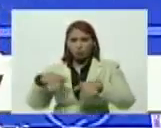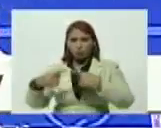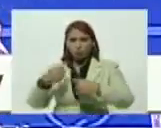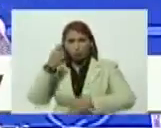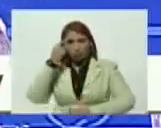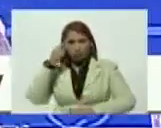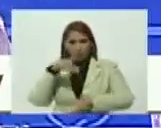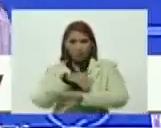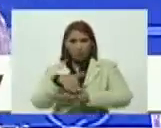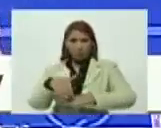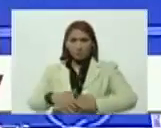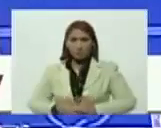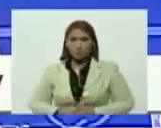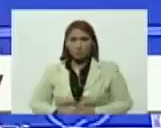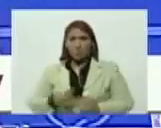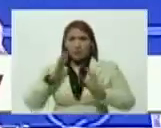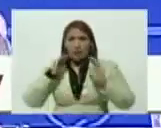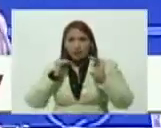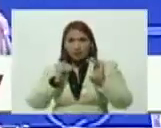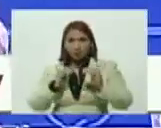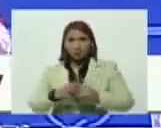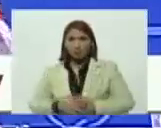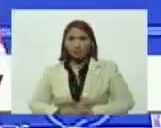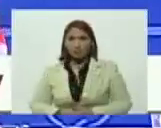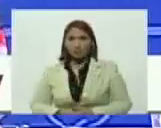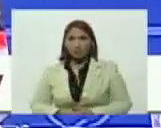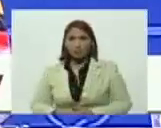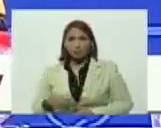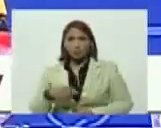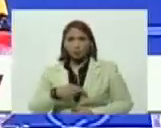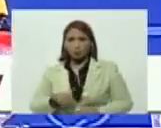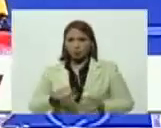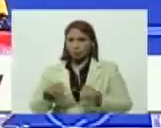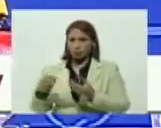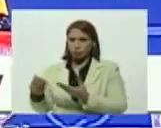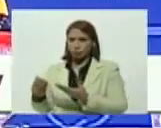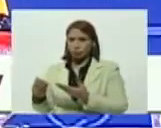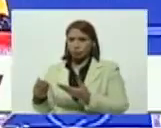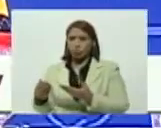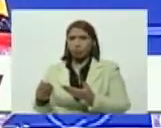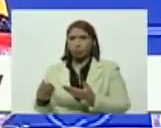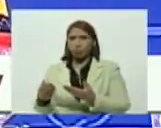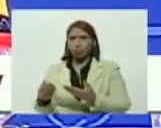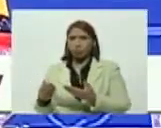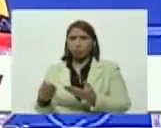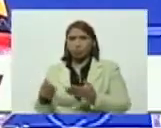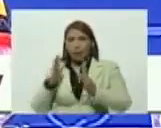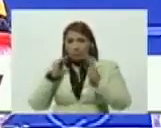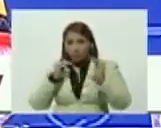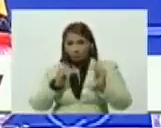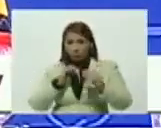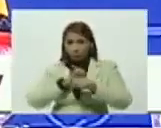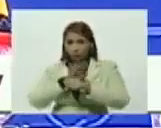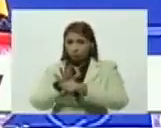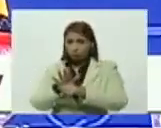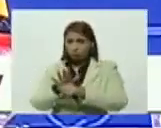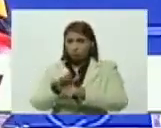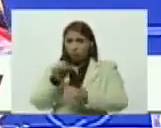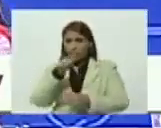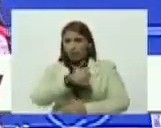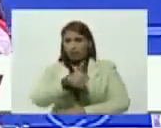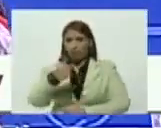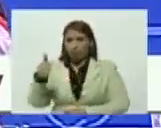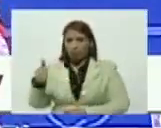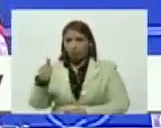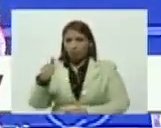calle, con atención que hemos brindado por el COVID desde cada uno de los centros ambulatorios,